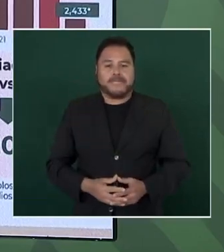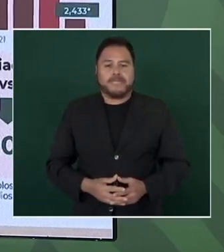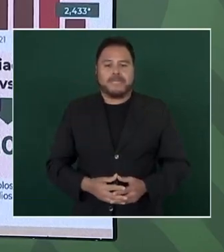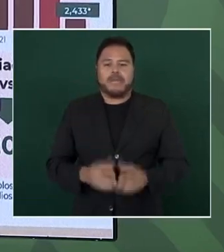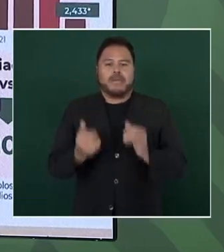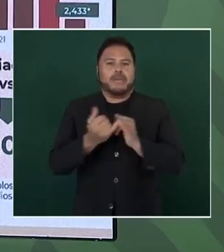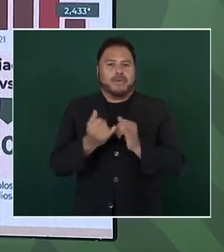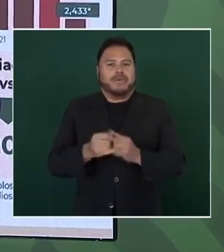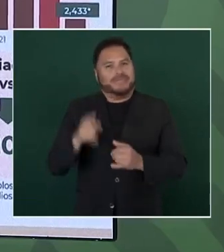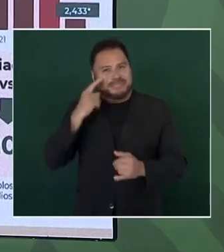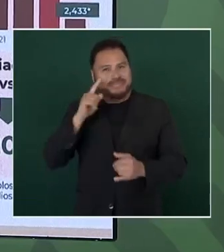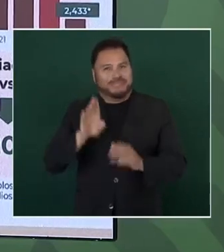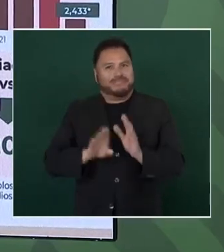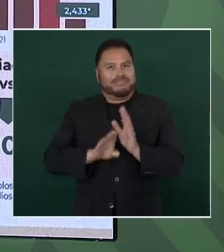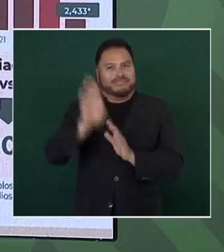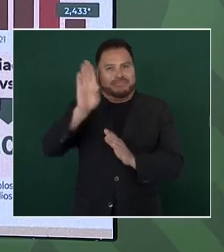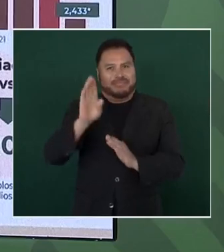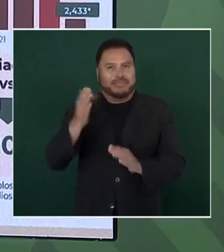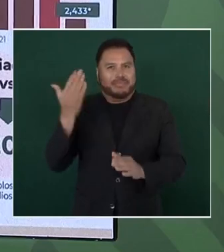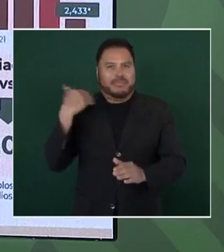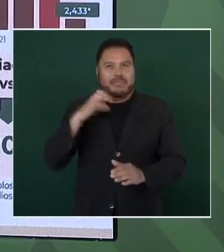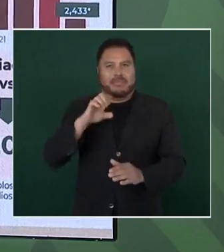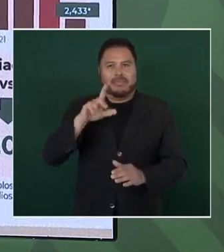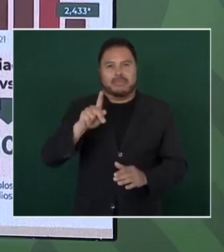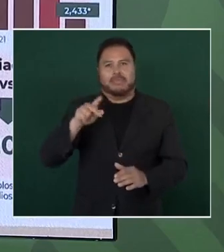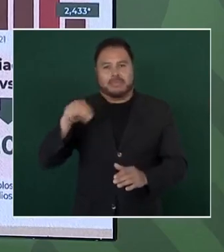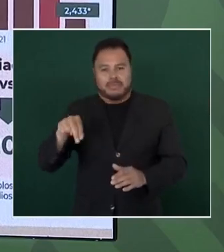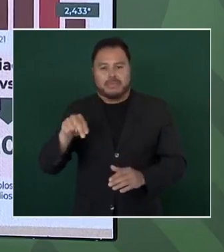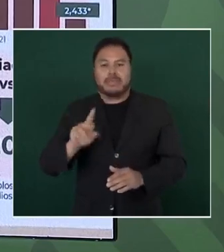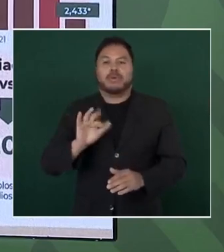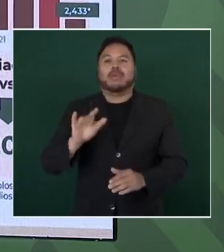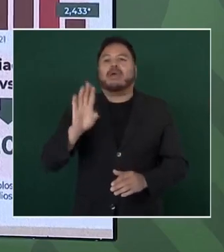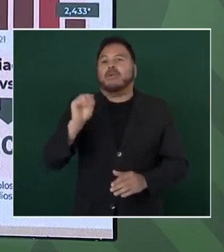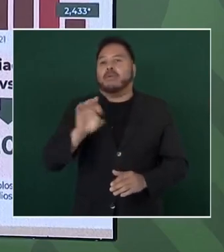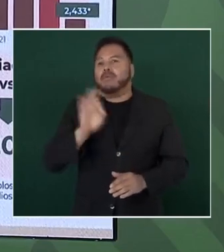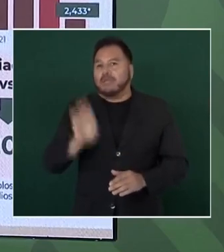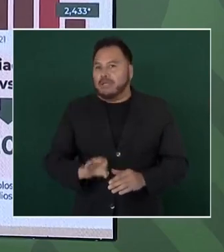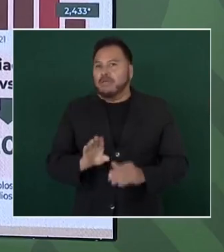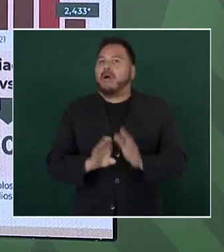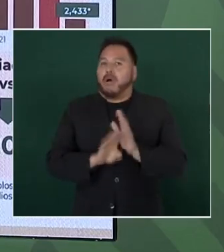porque aquí también aumenta en el sexenio 59%.